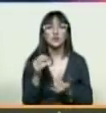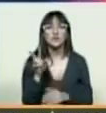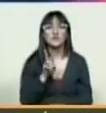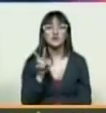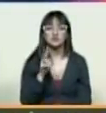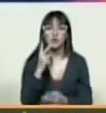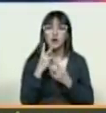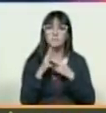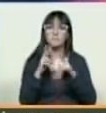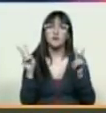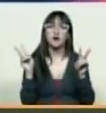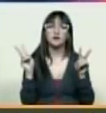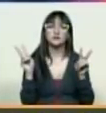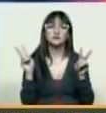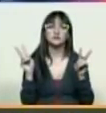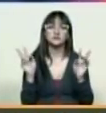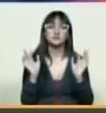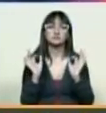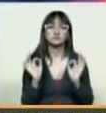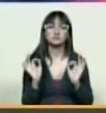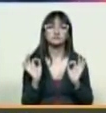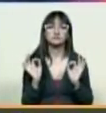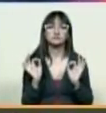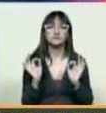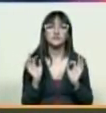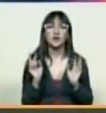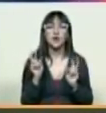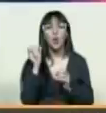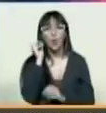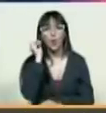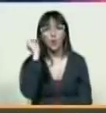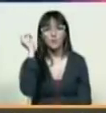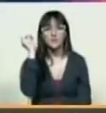por la Paz para desmontar justamente esta matriz de opinión